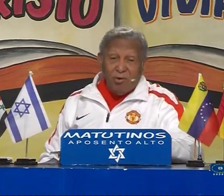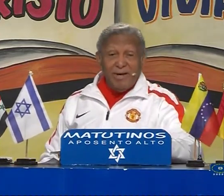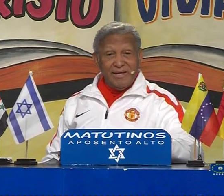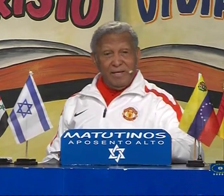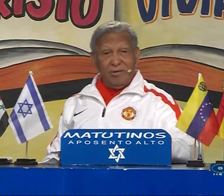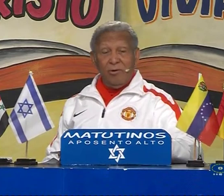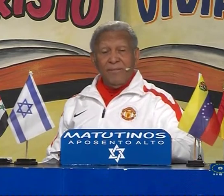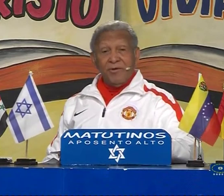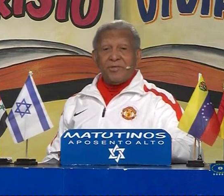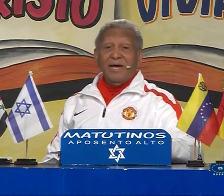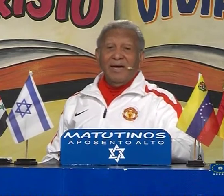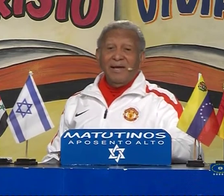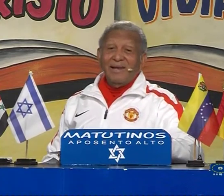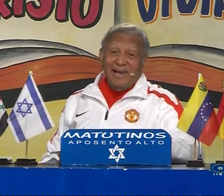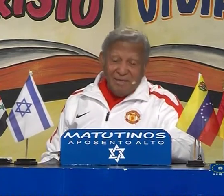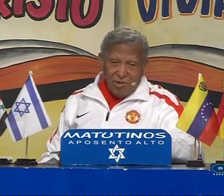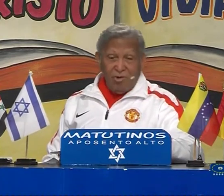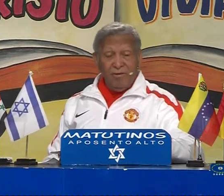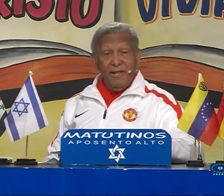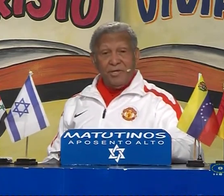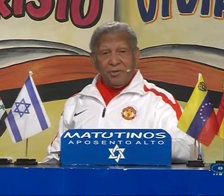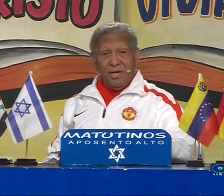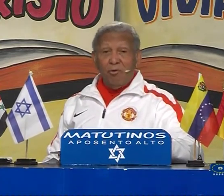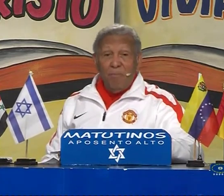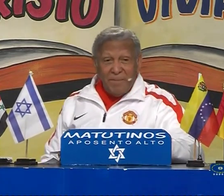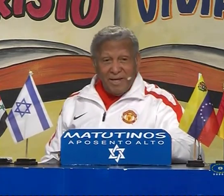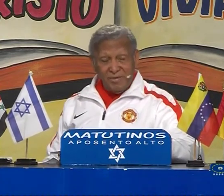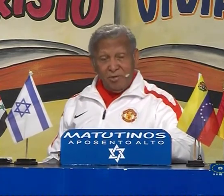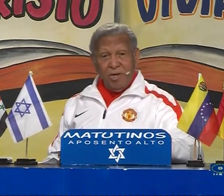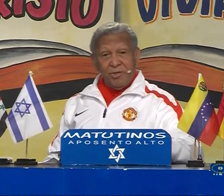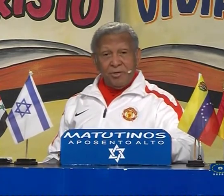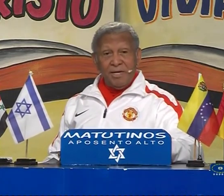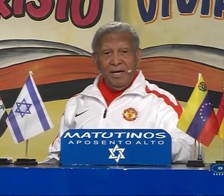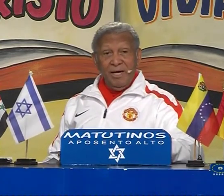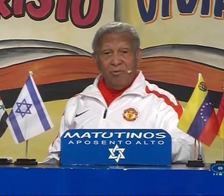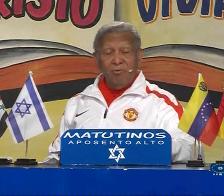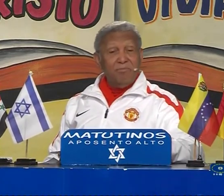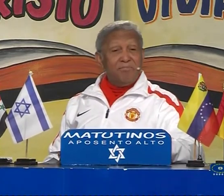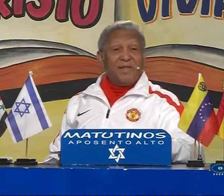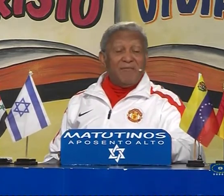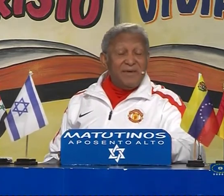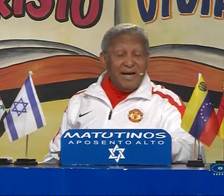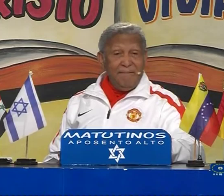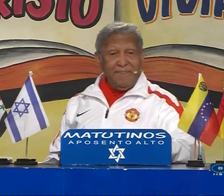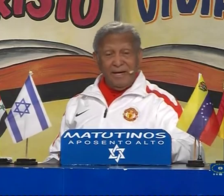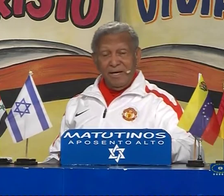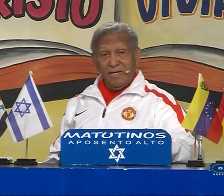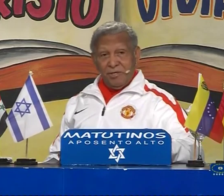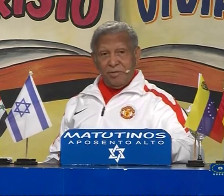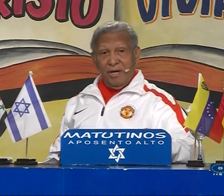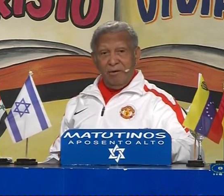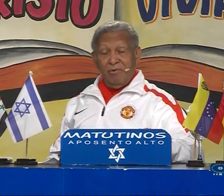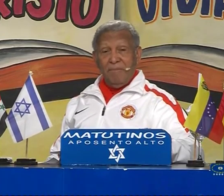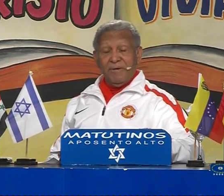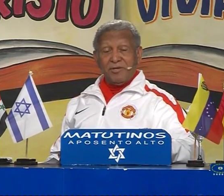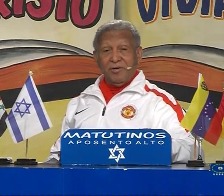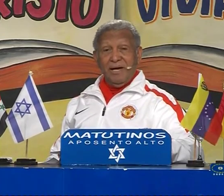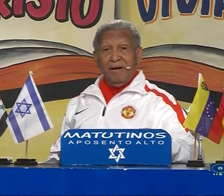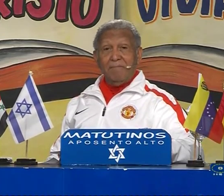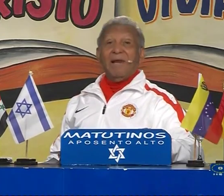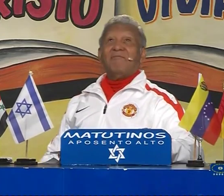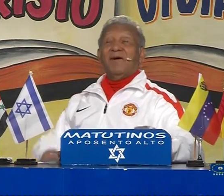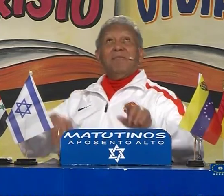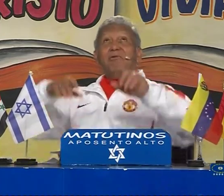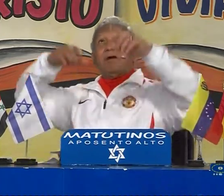es drogadicto, si usted es ladrón, si usted es un preso, si usted es un traficante, si usted es una